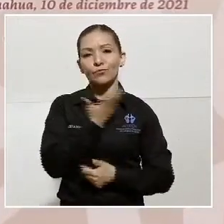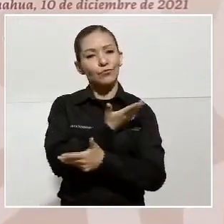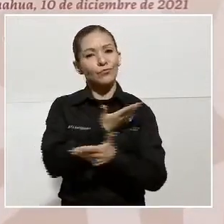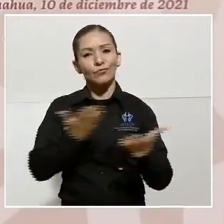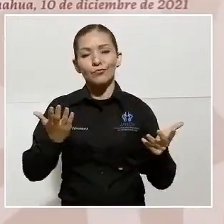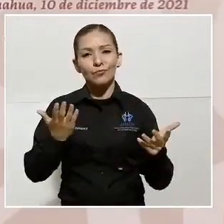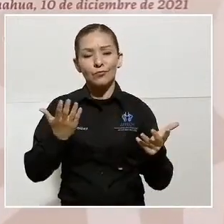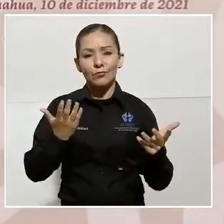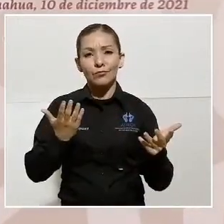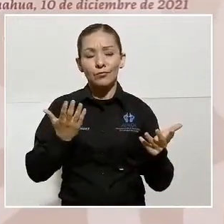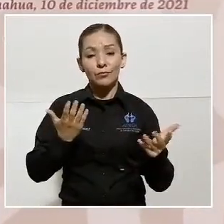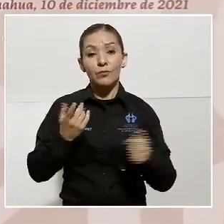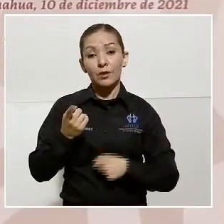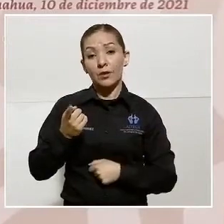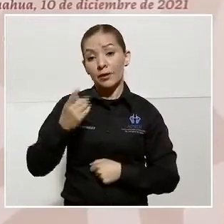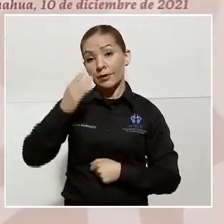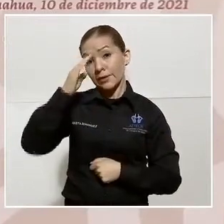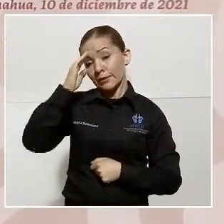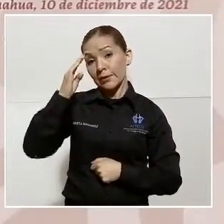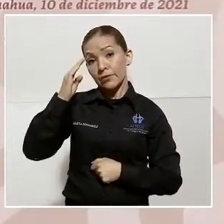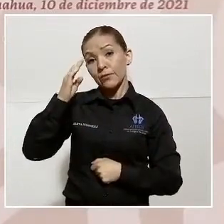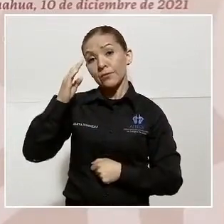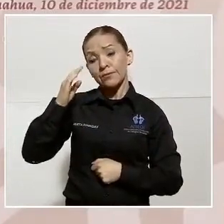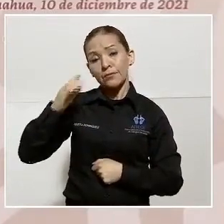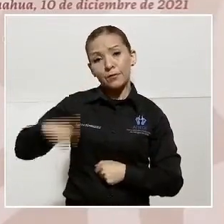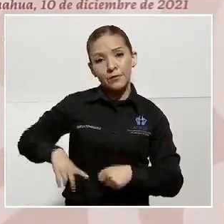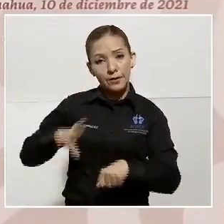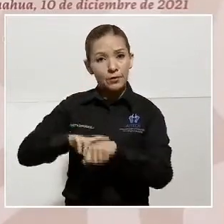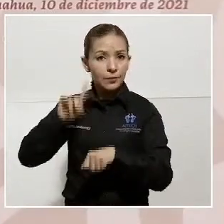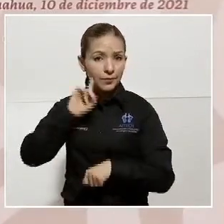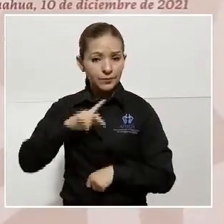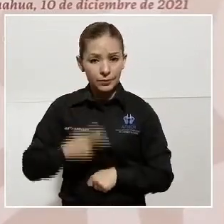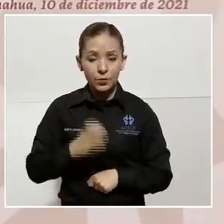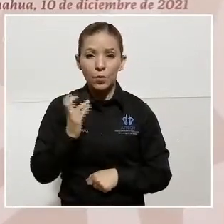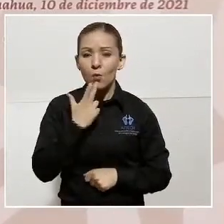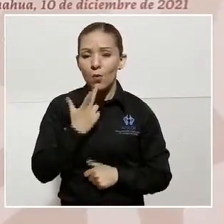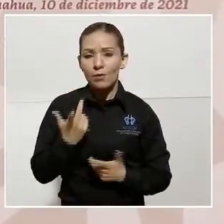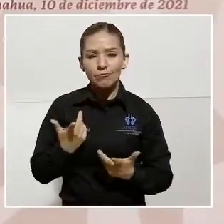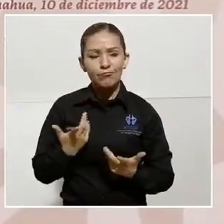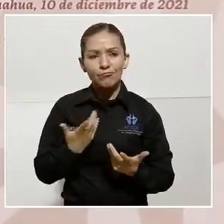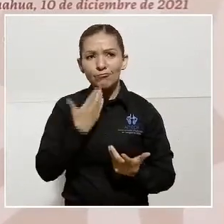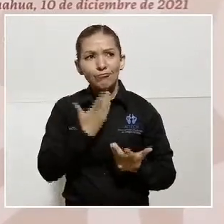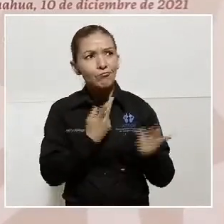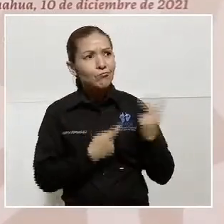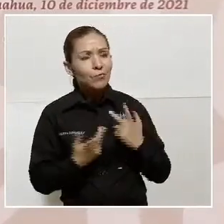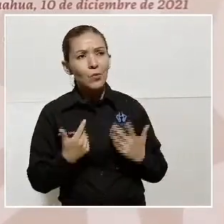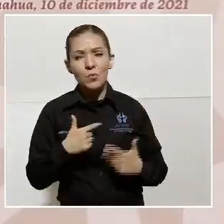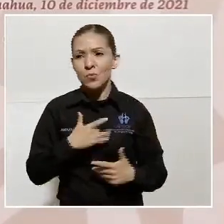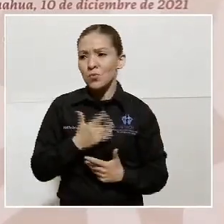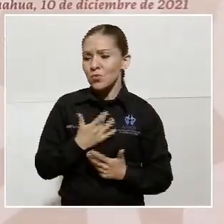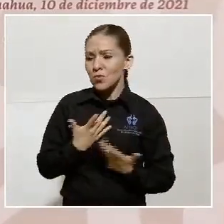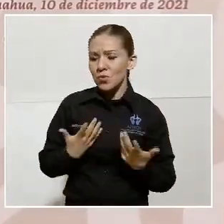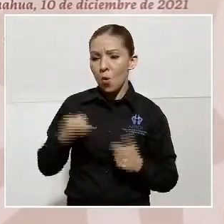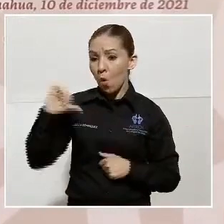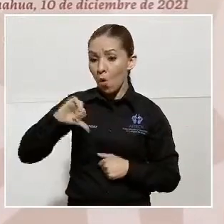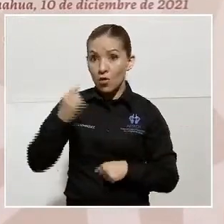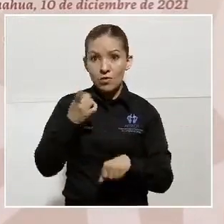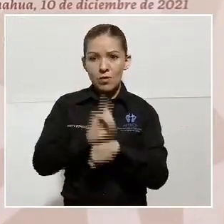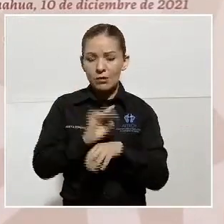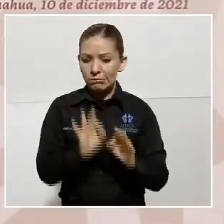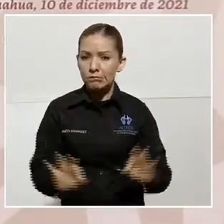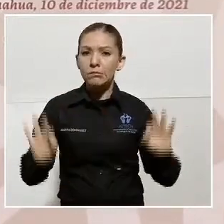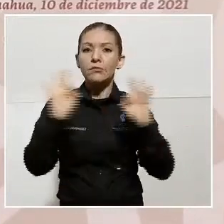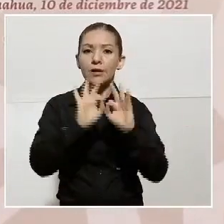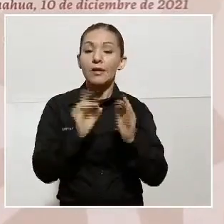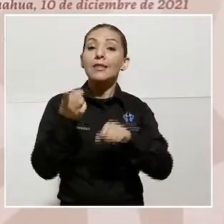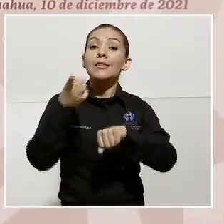hospitalidad que nos brinda la señora gobernadora del estado de Chihuahua, en particular en este día tan importante, el Día Internacional